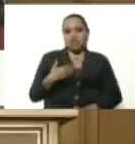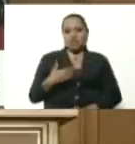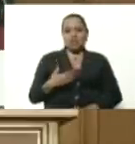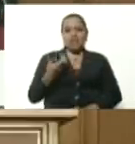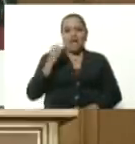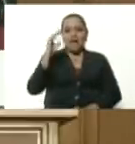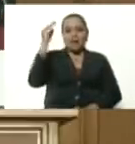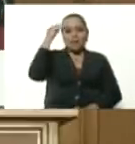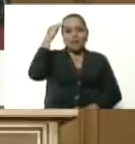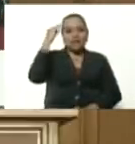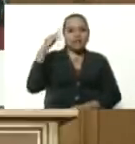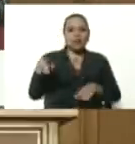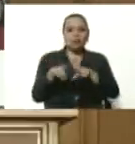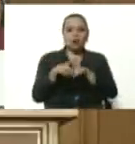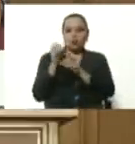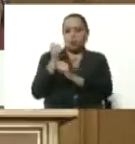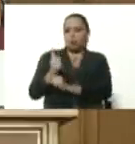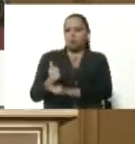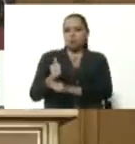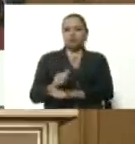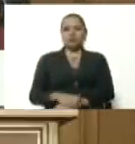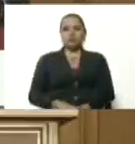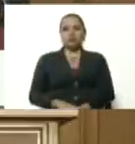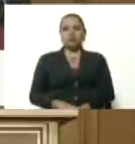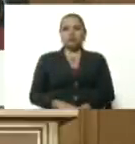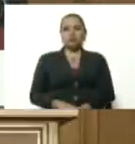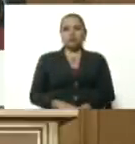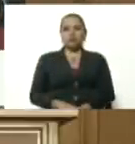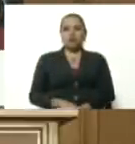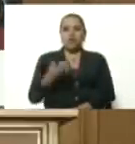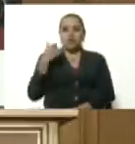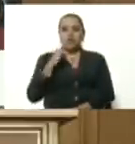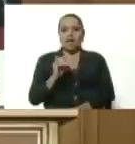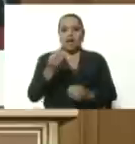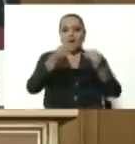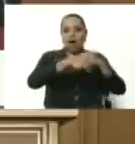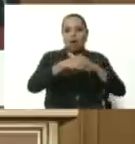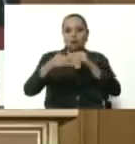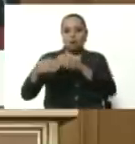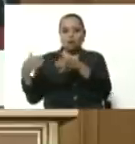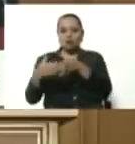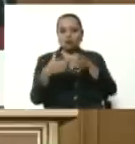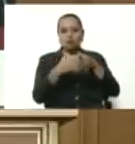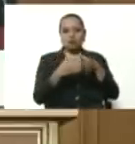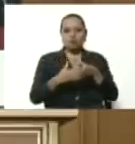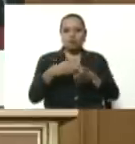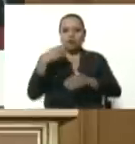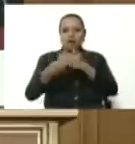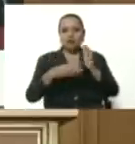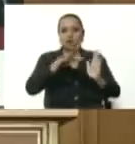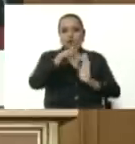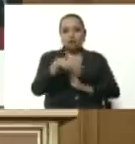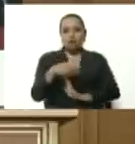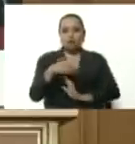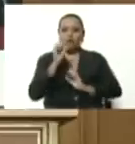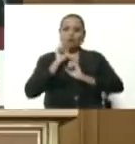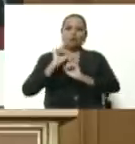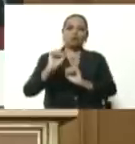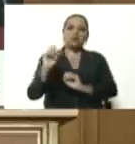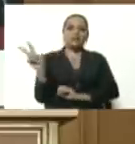mentalidad colonial, que está confabulada con esas otras élites para cometer un despojo contra la patria